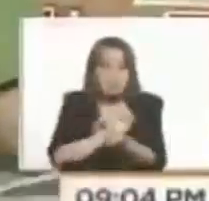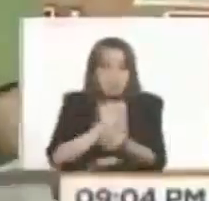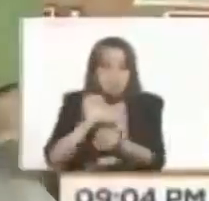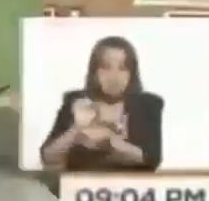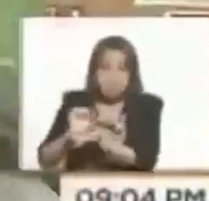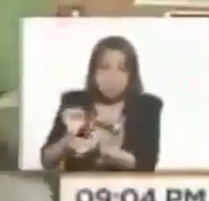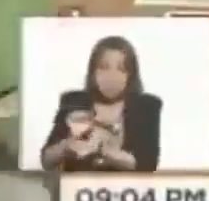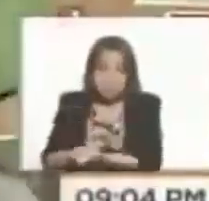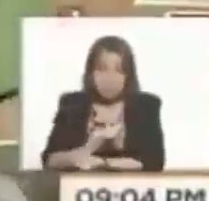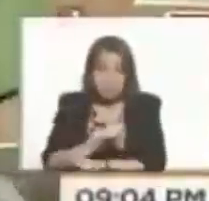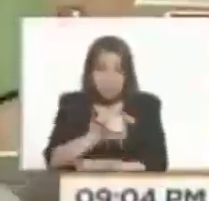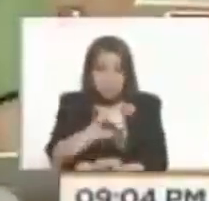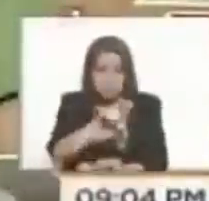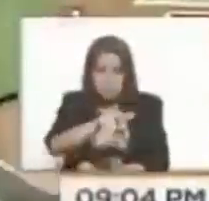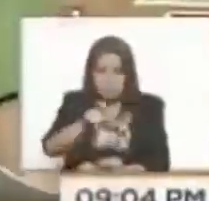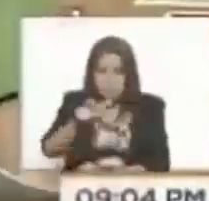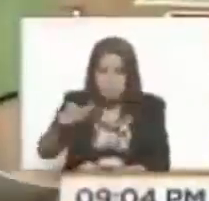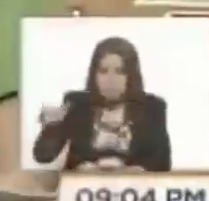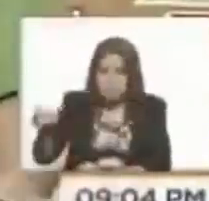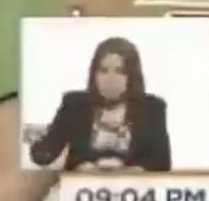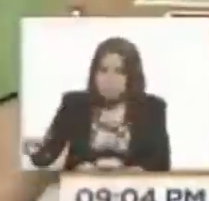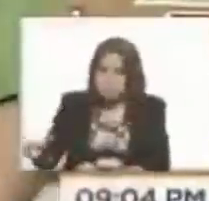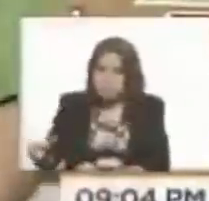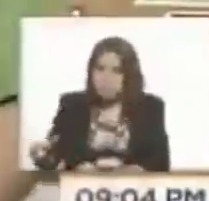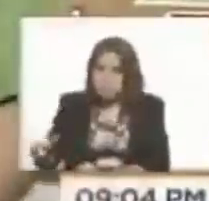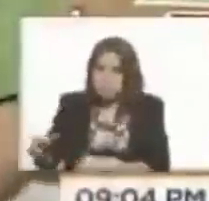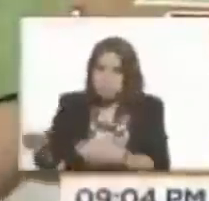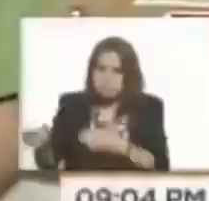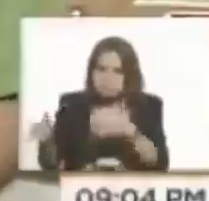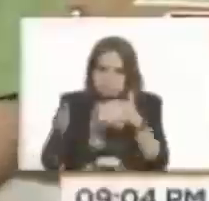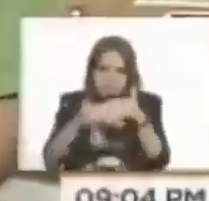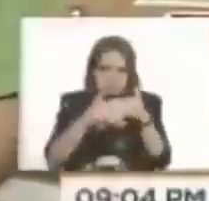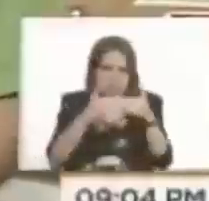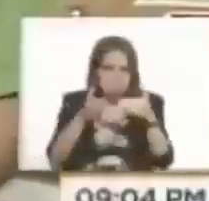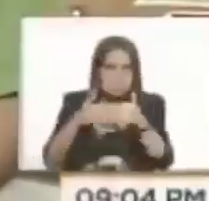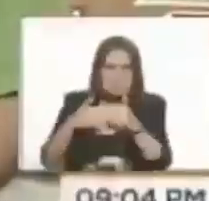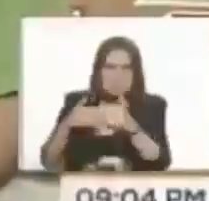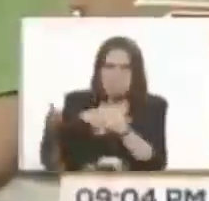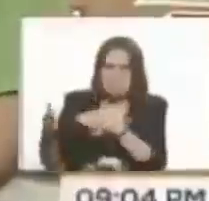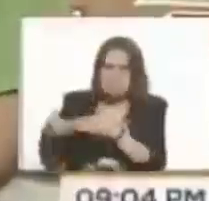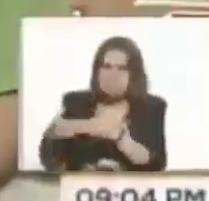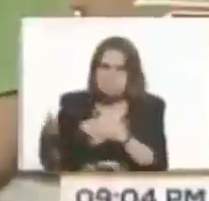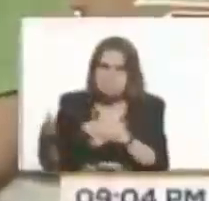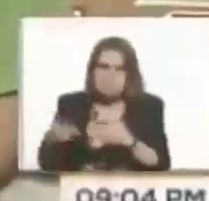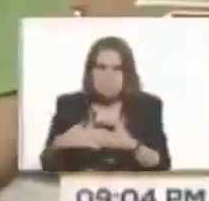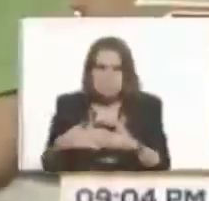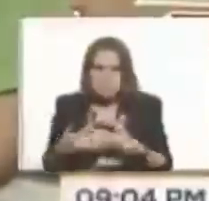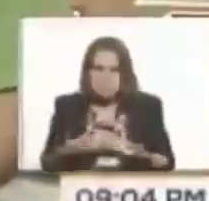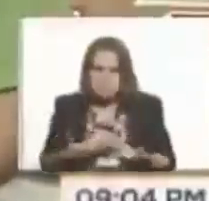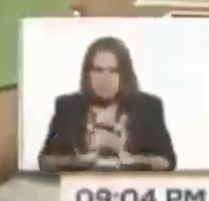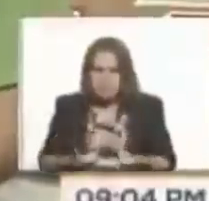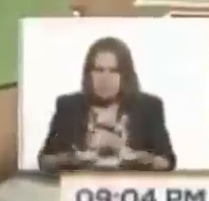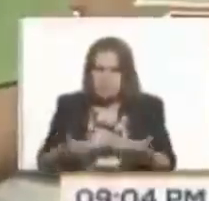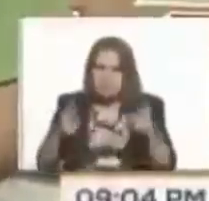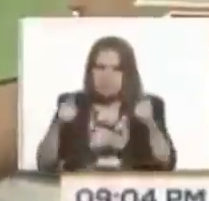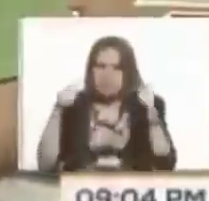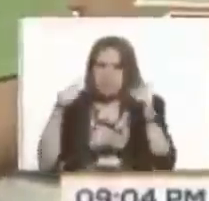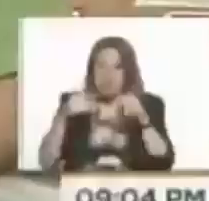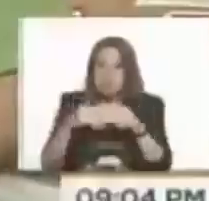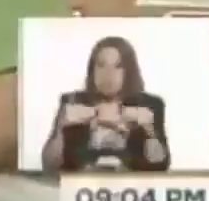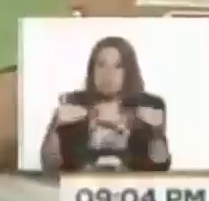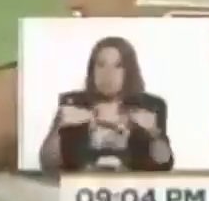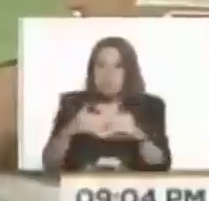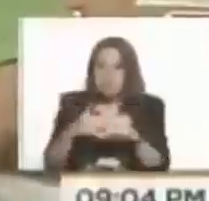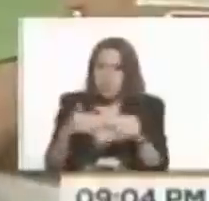que dejarán de conspirar cuando los pueblos sean realmente poder. Cuando manden, ahí dejaremos de conspirar, reiteró. Por otra